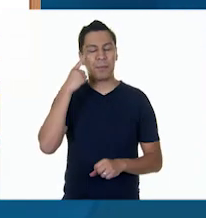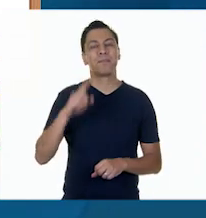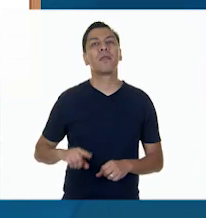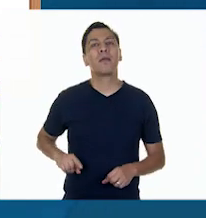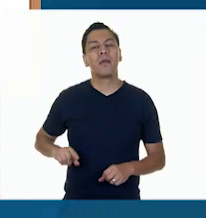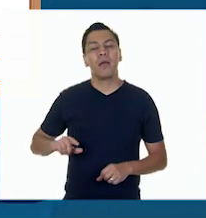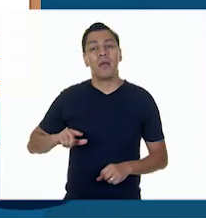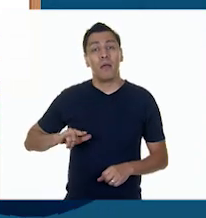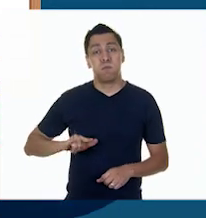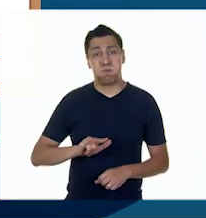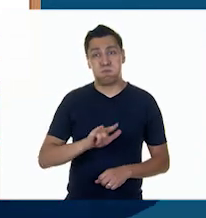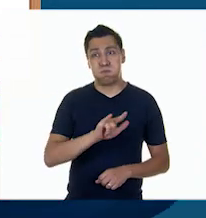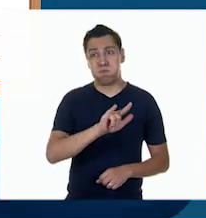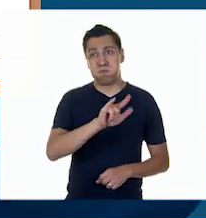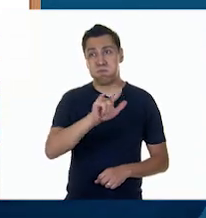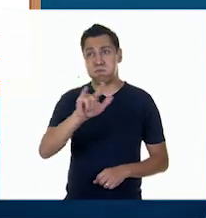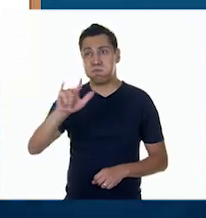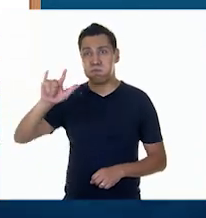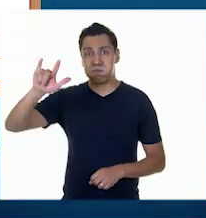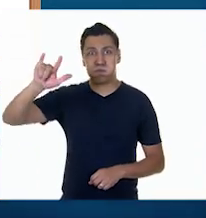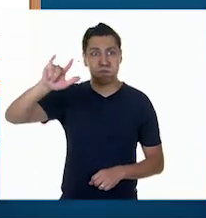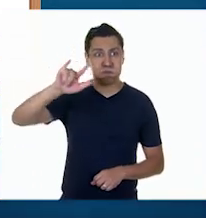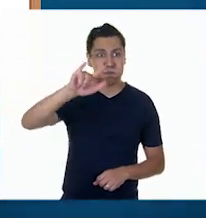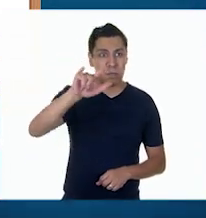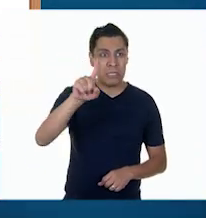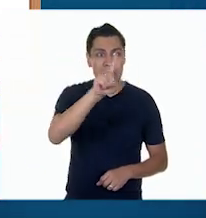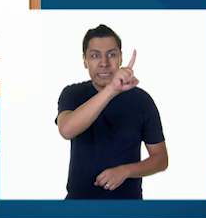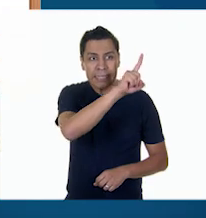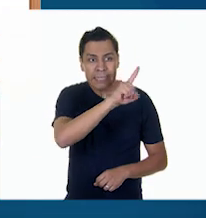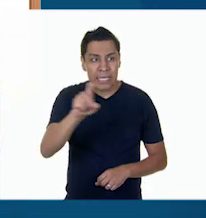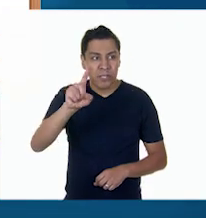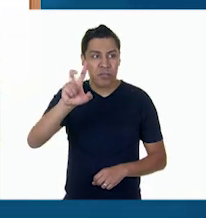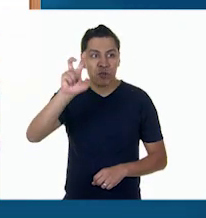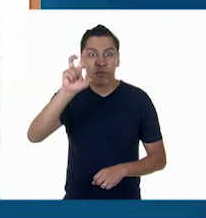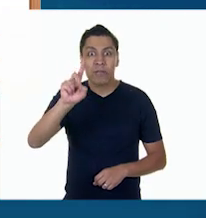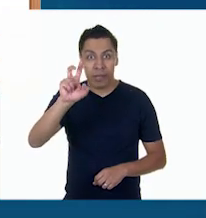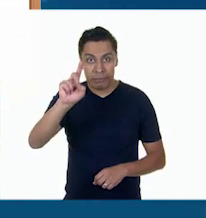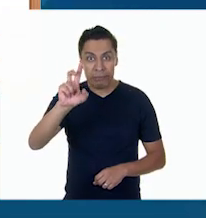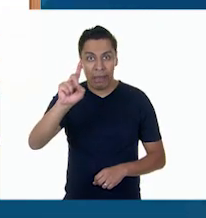el cohete espacial que genera 180 decibeles.